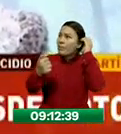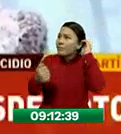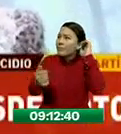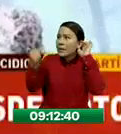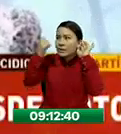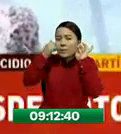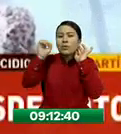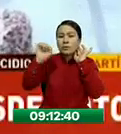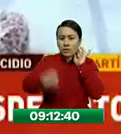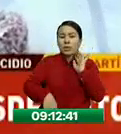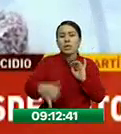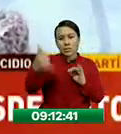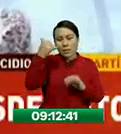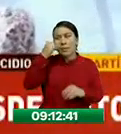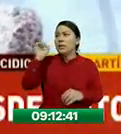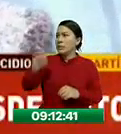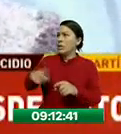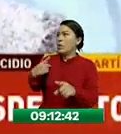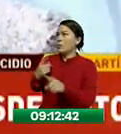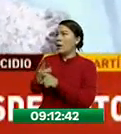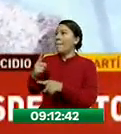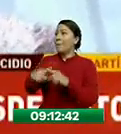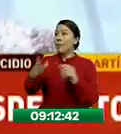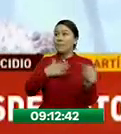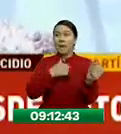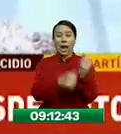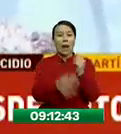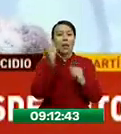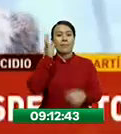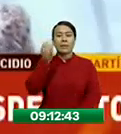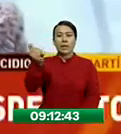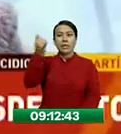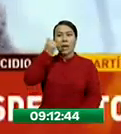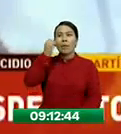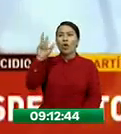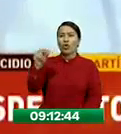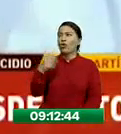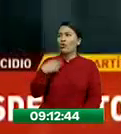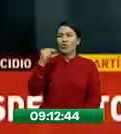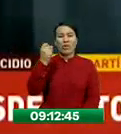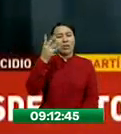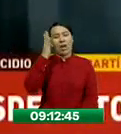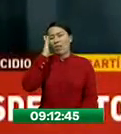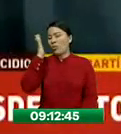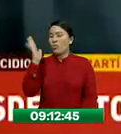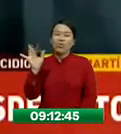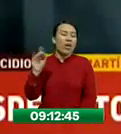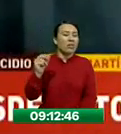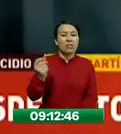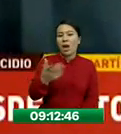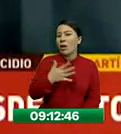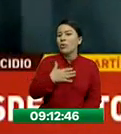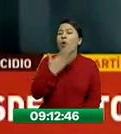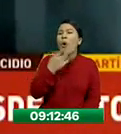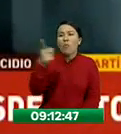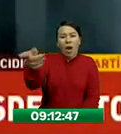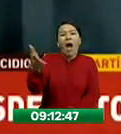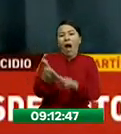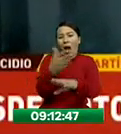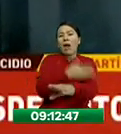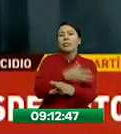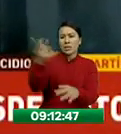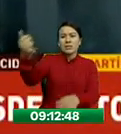sí le llamó, que sí se iban a encontrar, pero después mi hermana le llamó diciendo que no. No entiendo tampoco. ¿Estás segura que tu hijo es inocente?